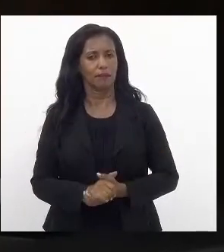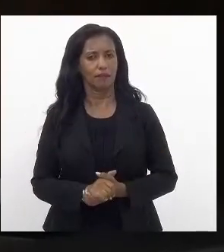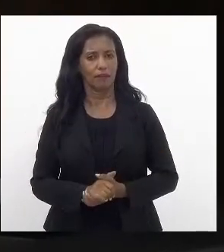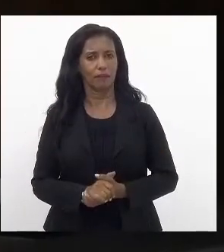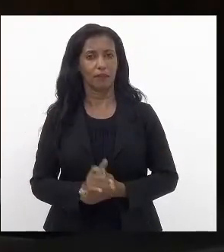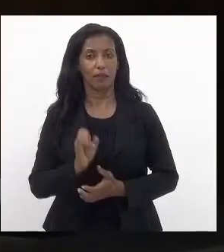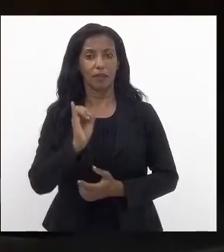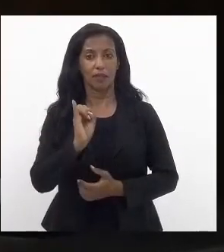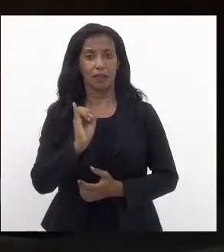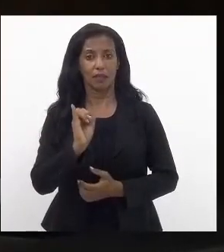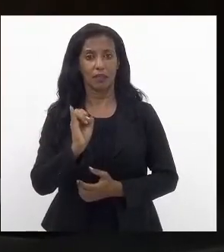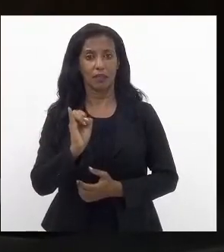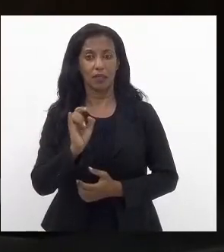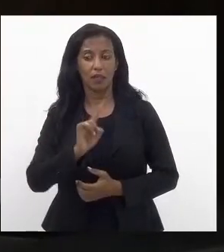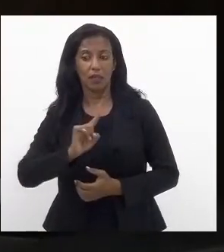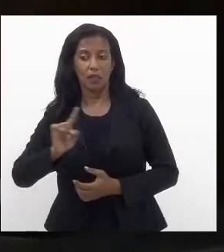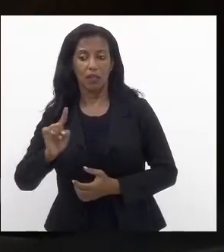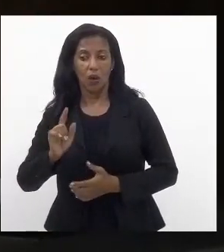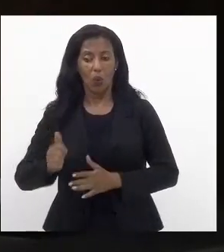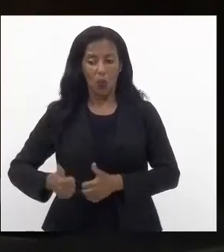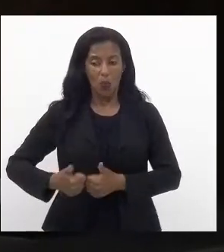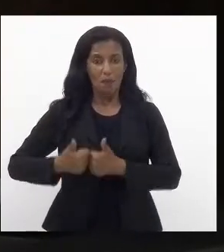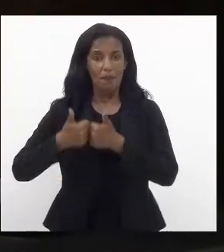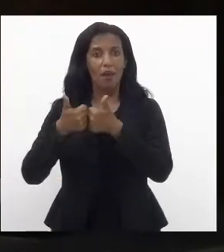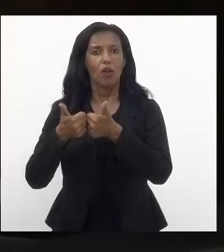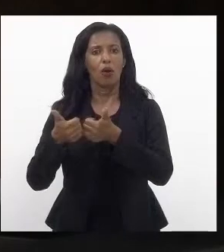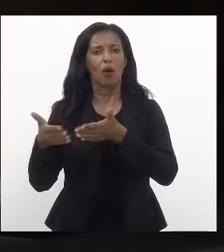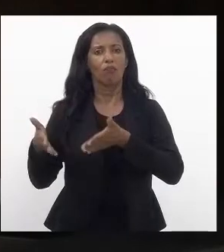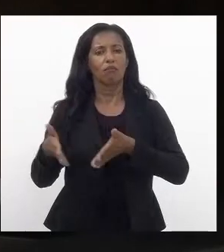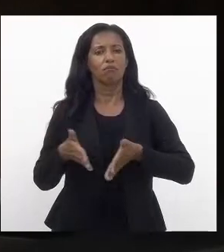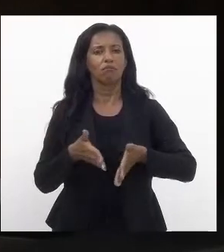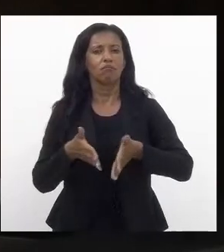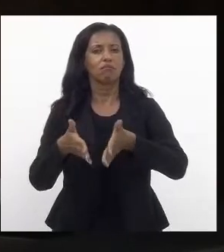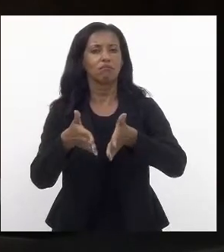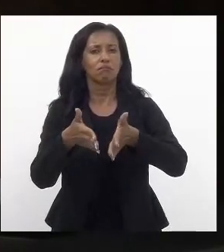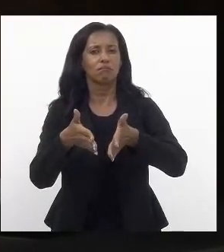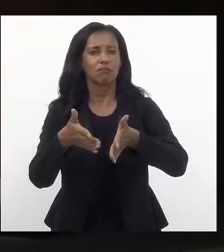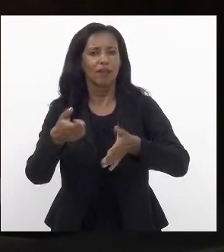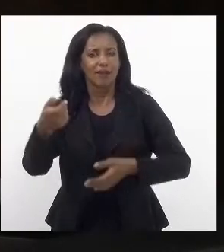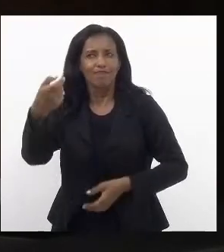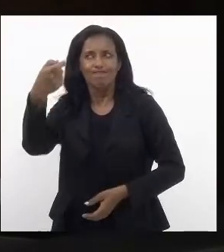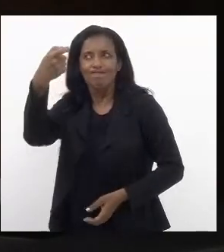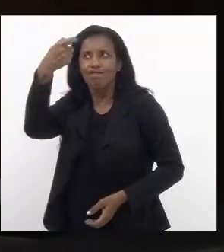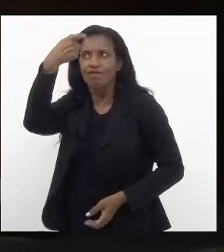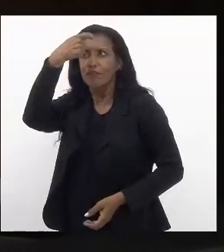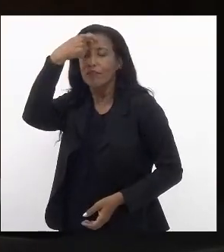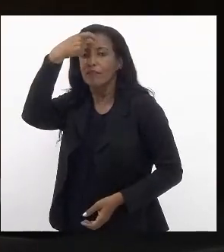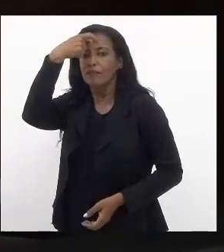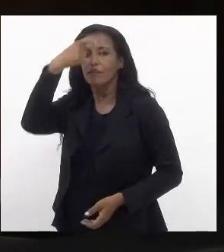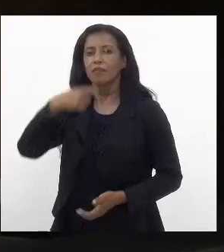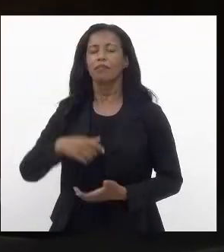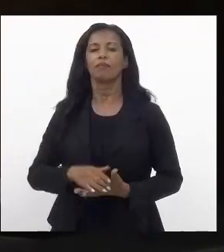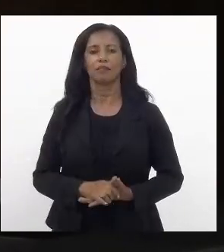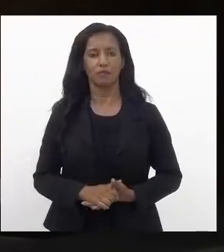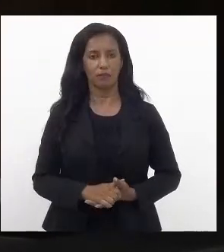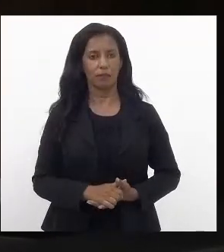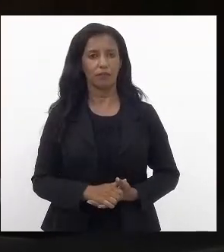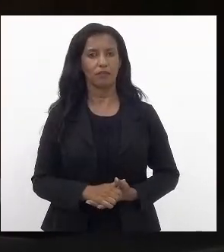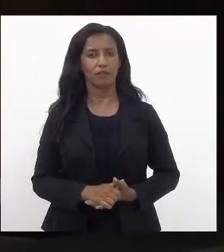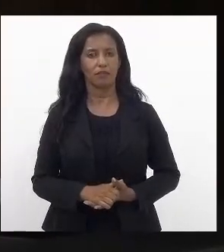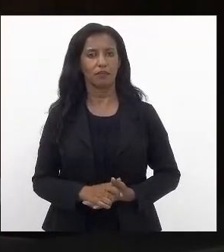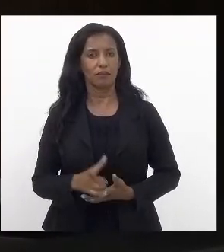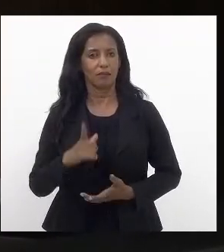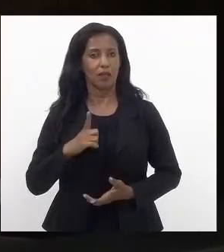sino que no abrió el camino hacia la conciencia de que